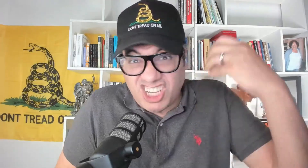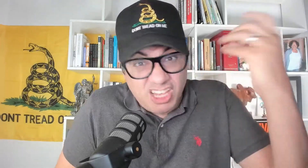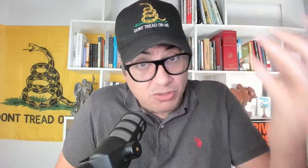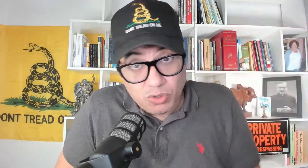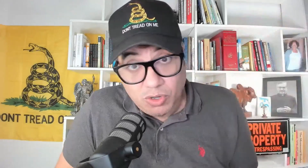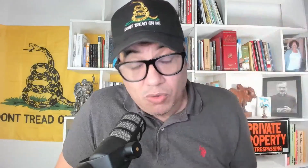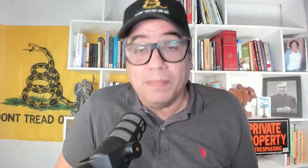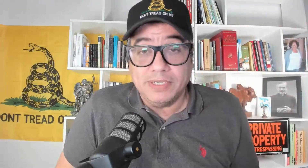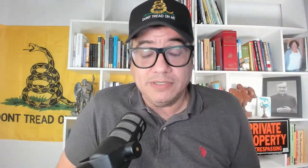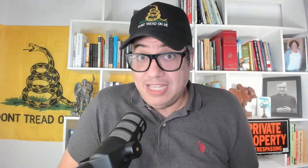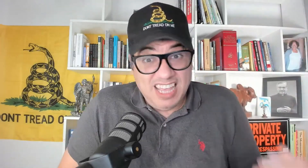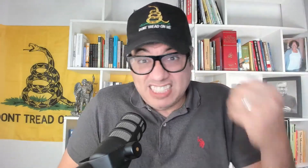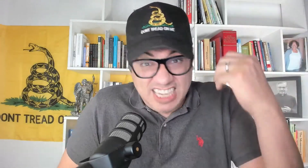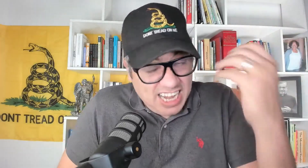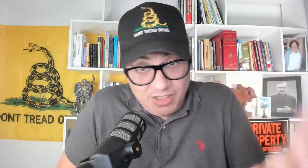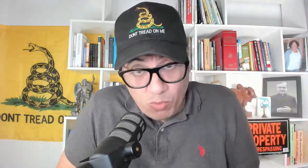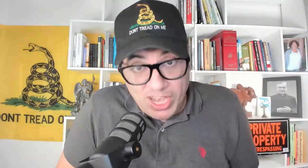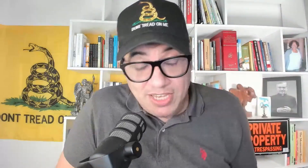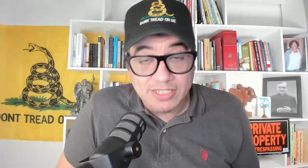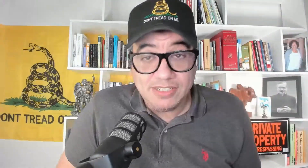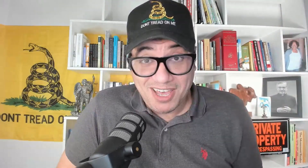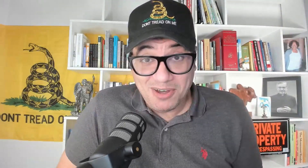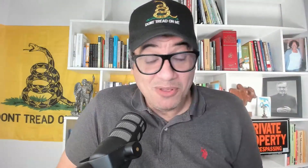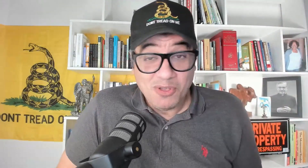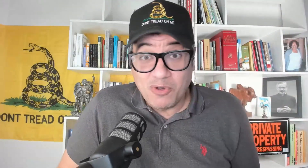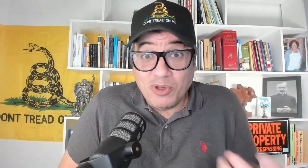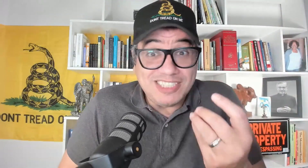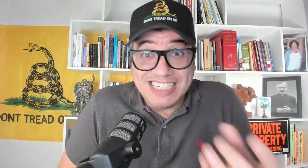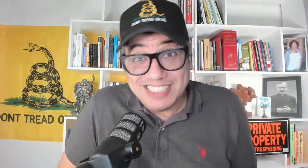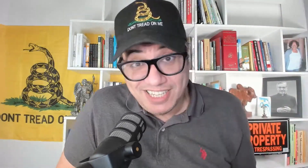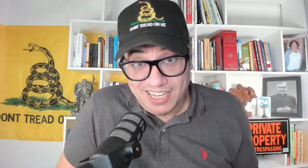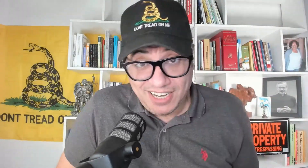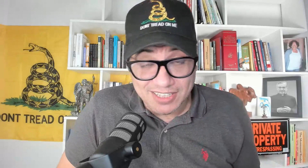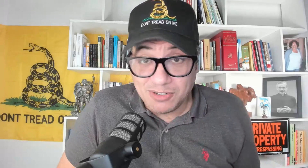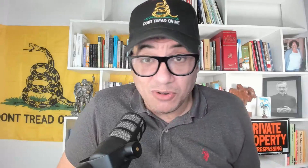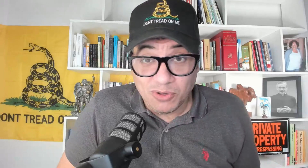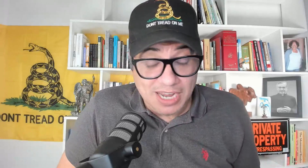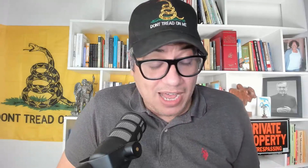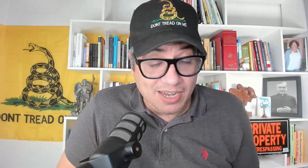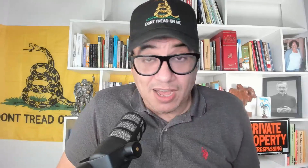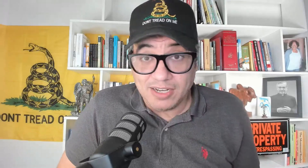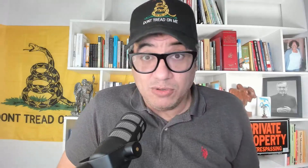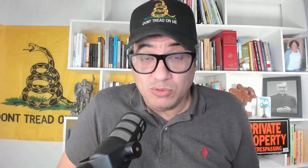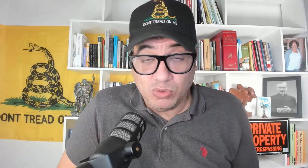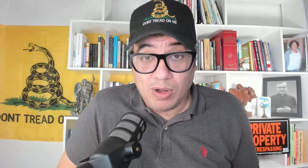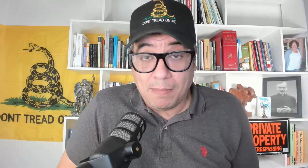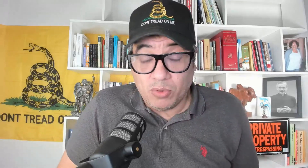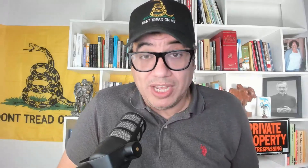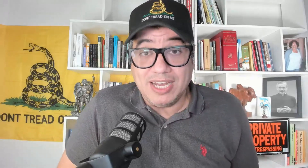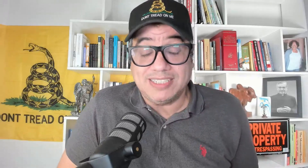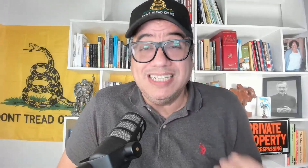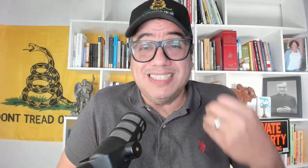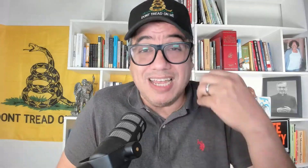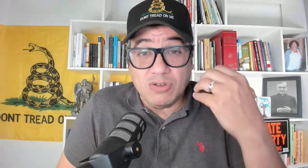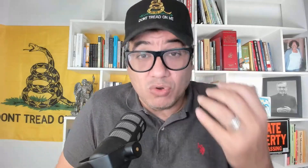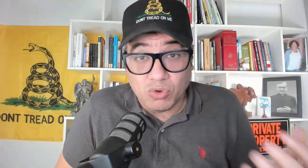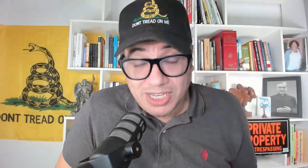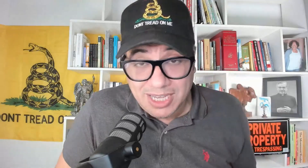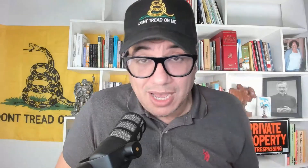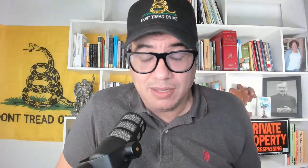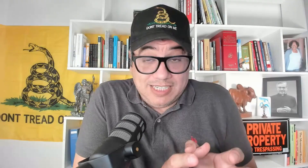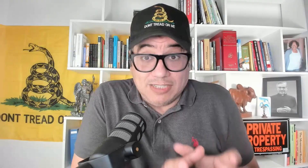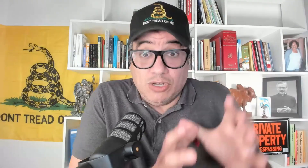función de cientos de hombres y de decenas de bueyes no existe la agricultura moderna sin